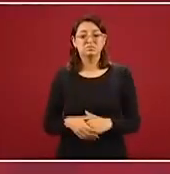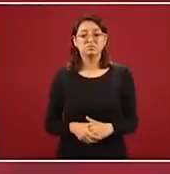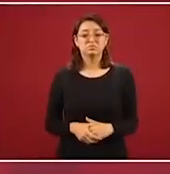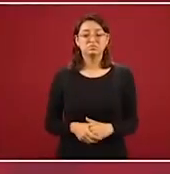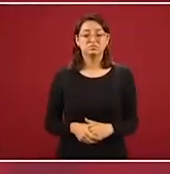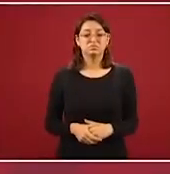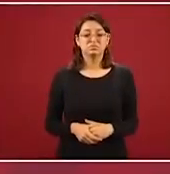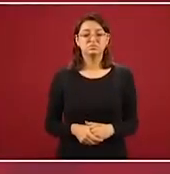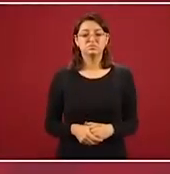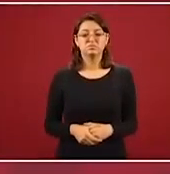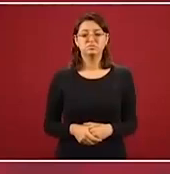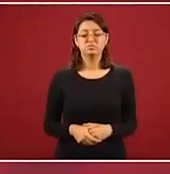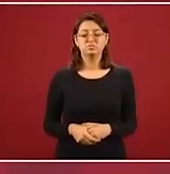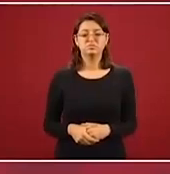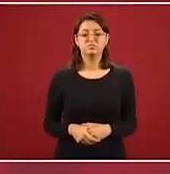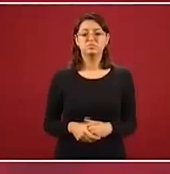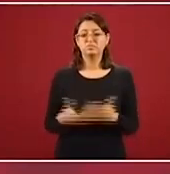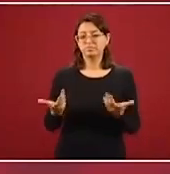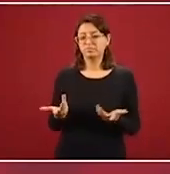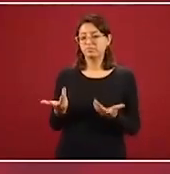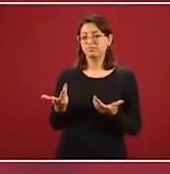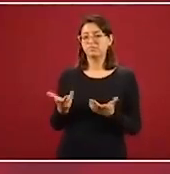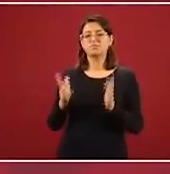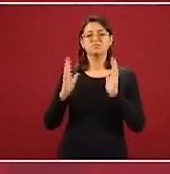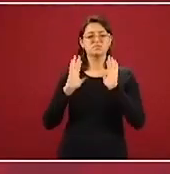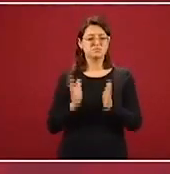Estamos atendiendo las causas, ya lo expliqué,